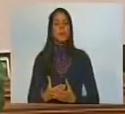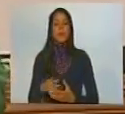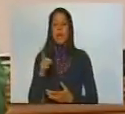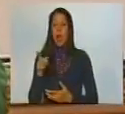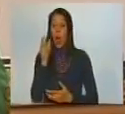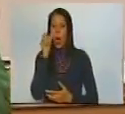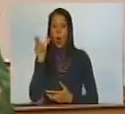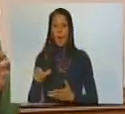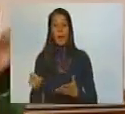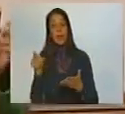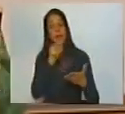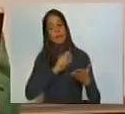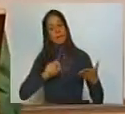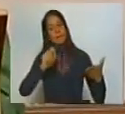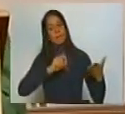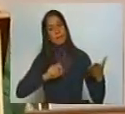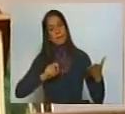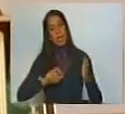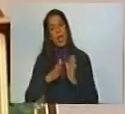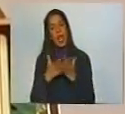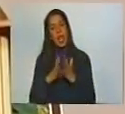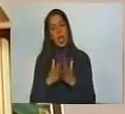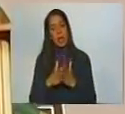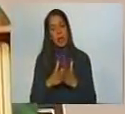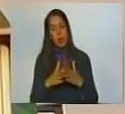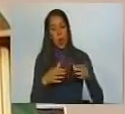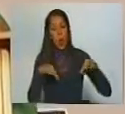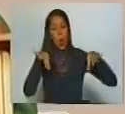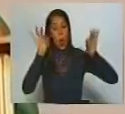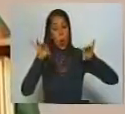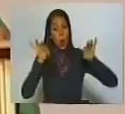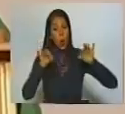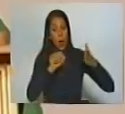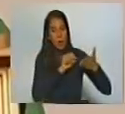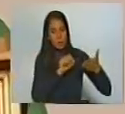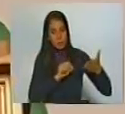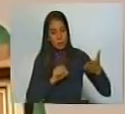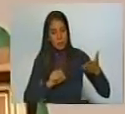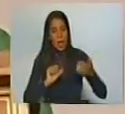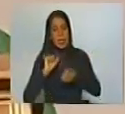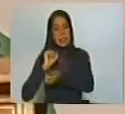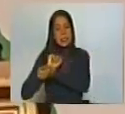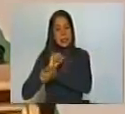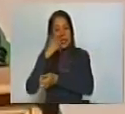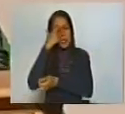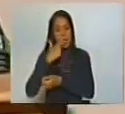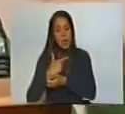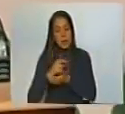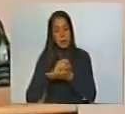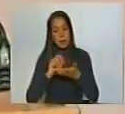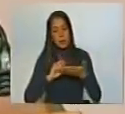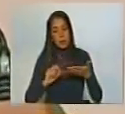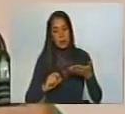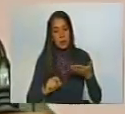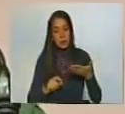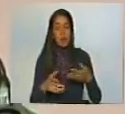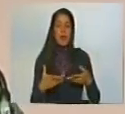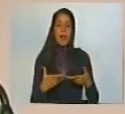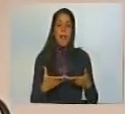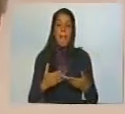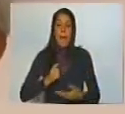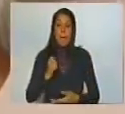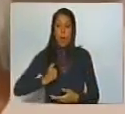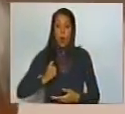libro, que lo escribió en papelito en la cárcel y logró un policía que lo sacaba,